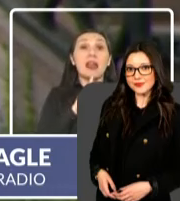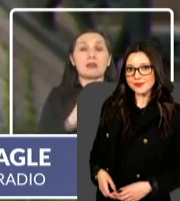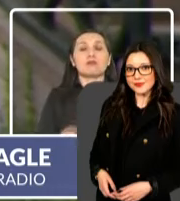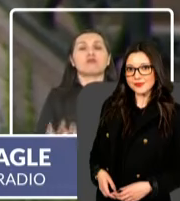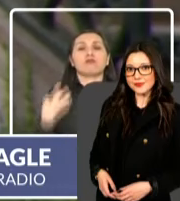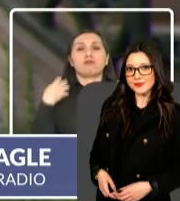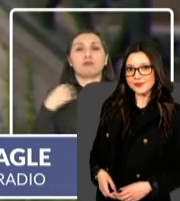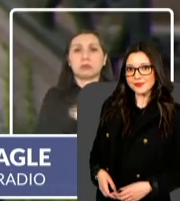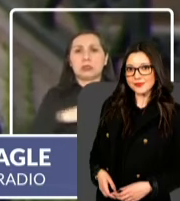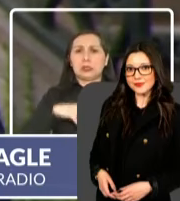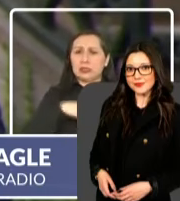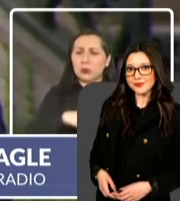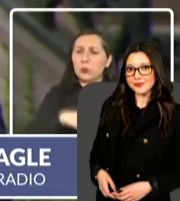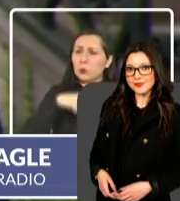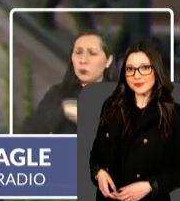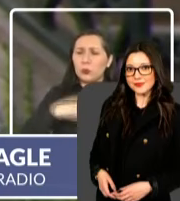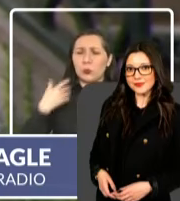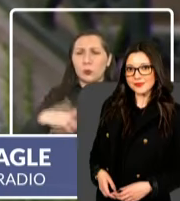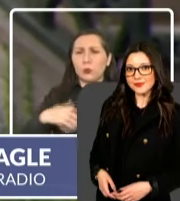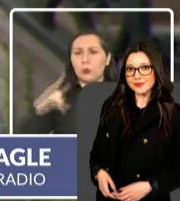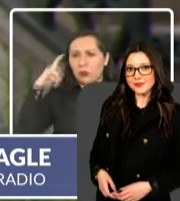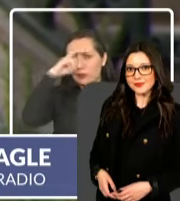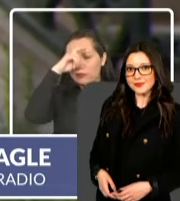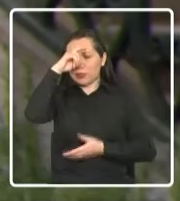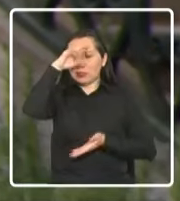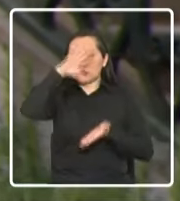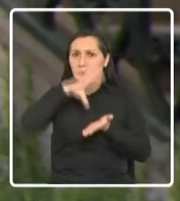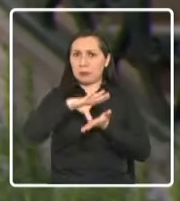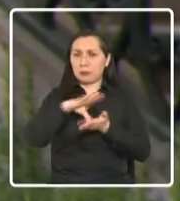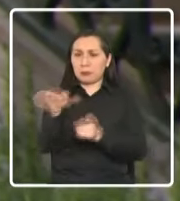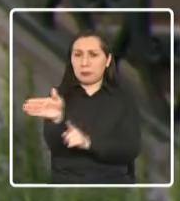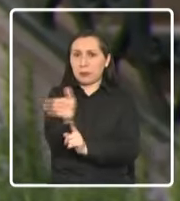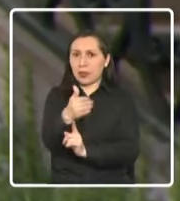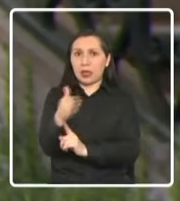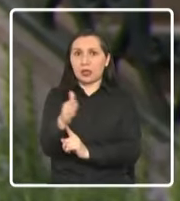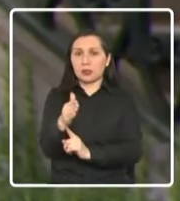entonces, en este marco acá en el Palacio de la Moneda. Gracias, Daniela. Buenas tardes. Gracias, Daniela.